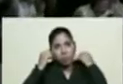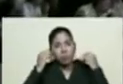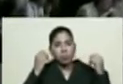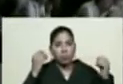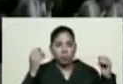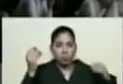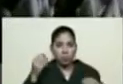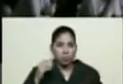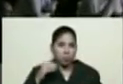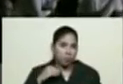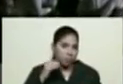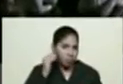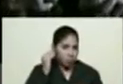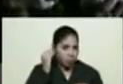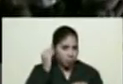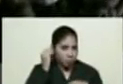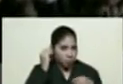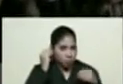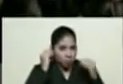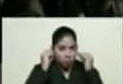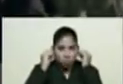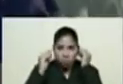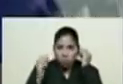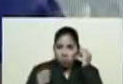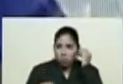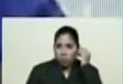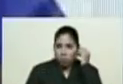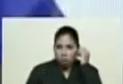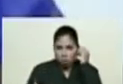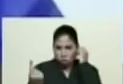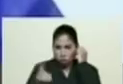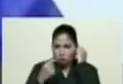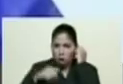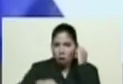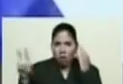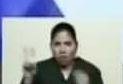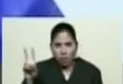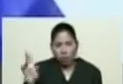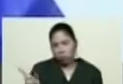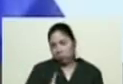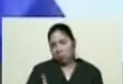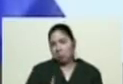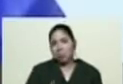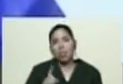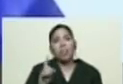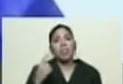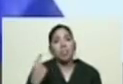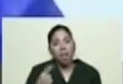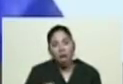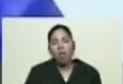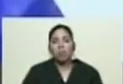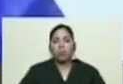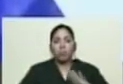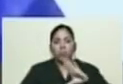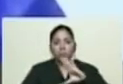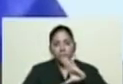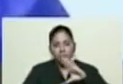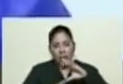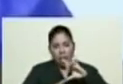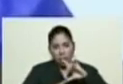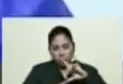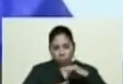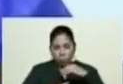que no solo está sembrado aquí, está sembrado en América Latina, está sembrado en todas partes, está sembrado en